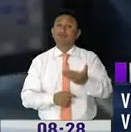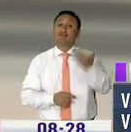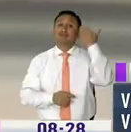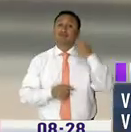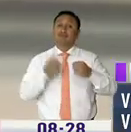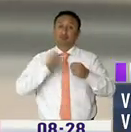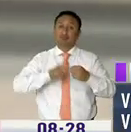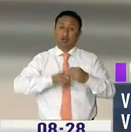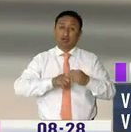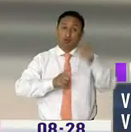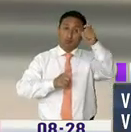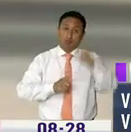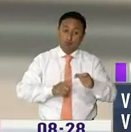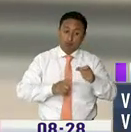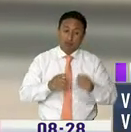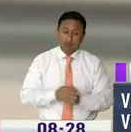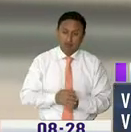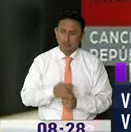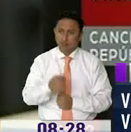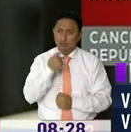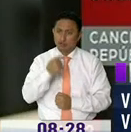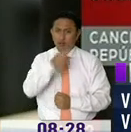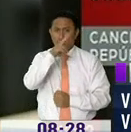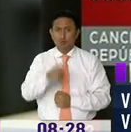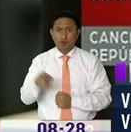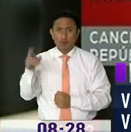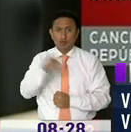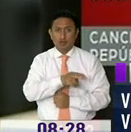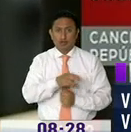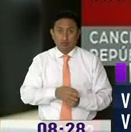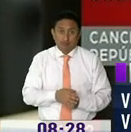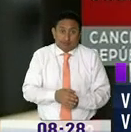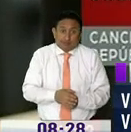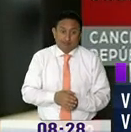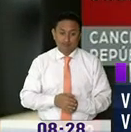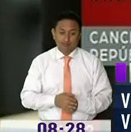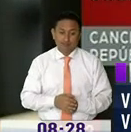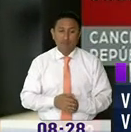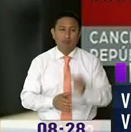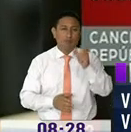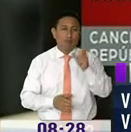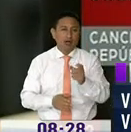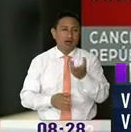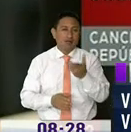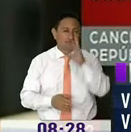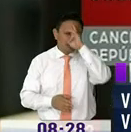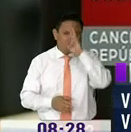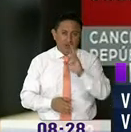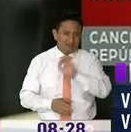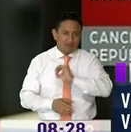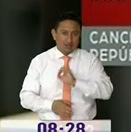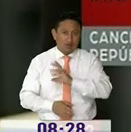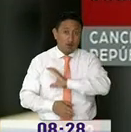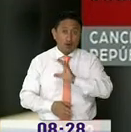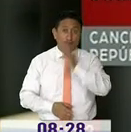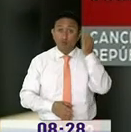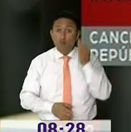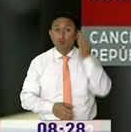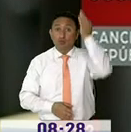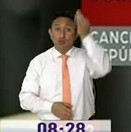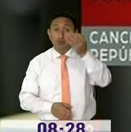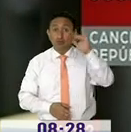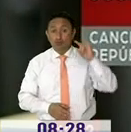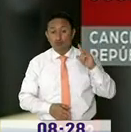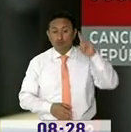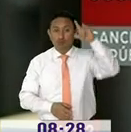con pasajeros vulnerables, pese a la prohibición. Personas que hayan tomado un vuelo sin respetar o que tomen a futuro inclusive un